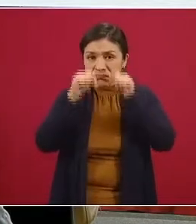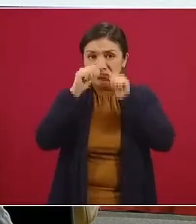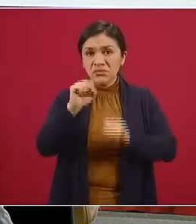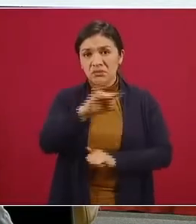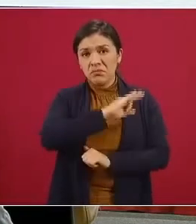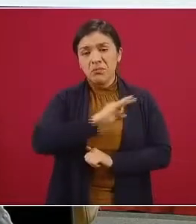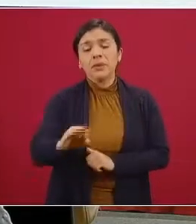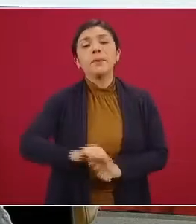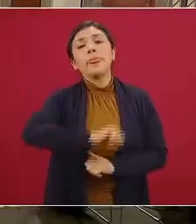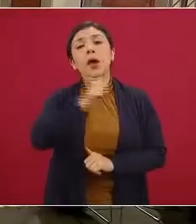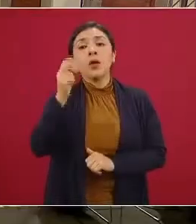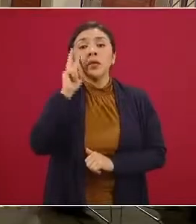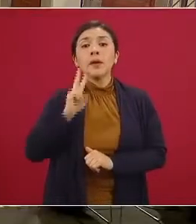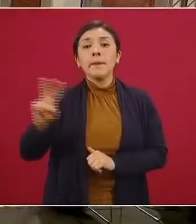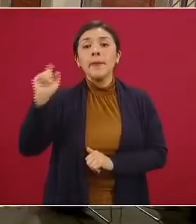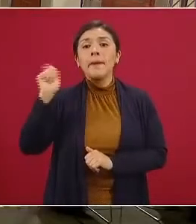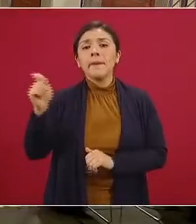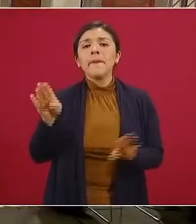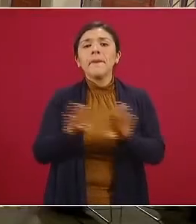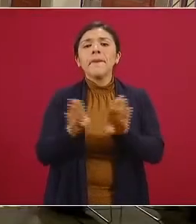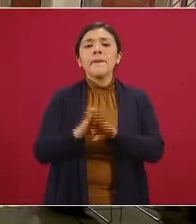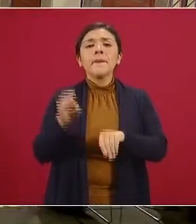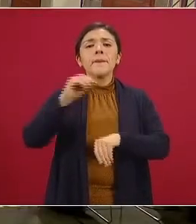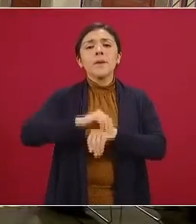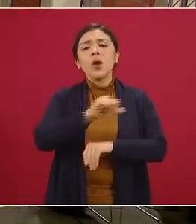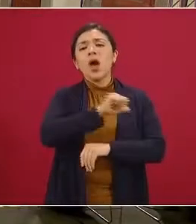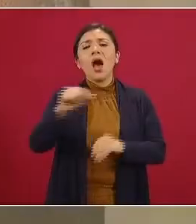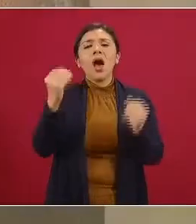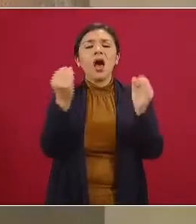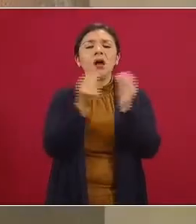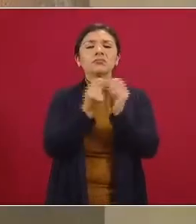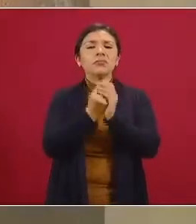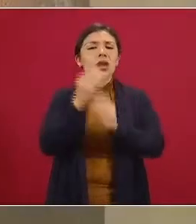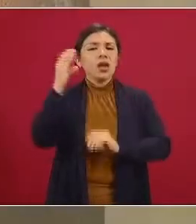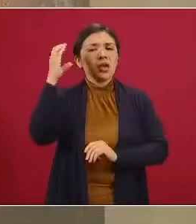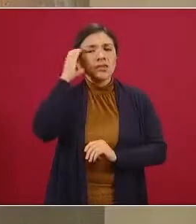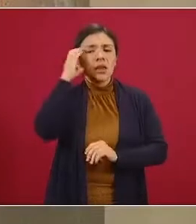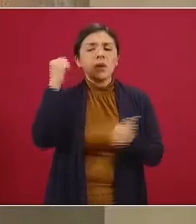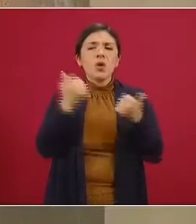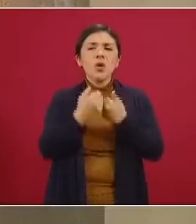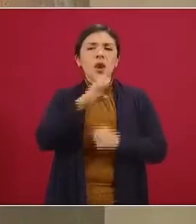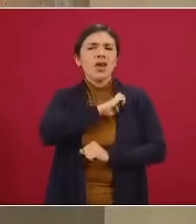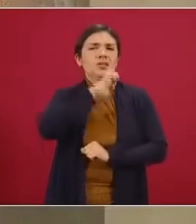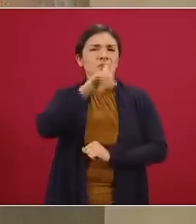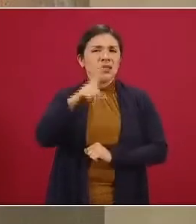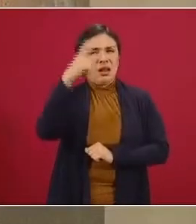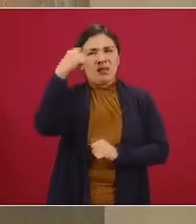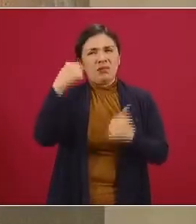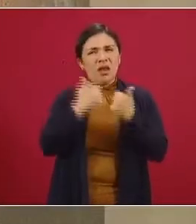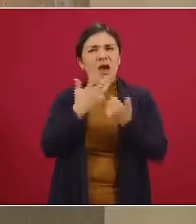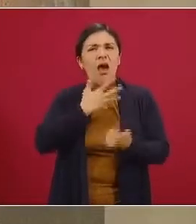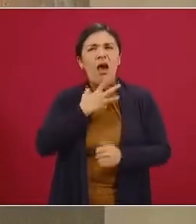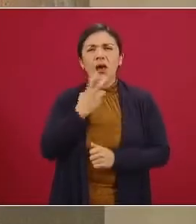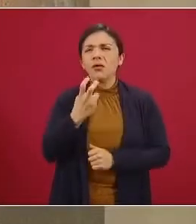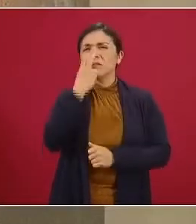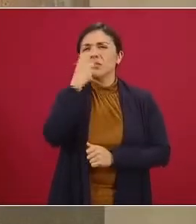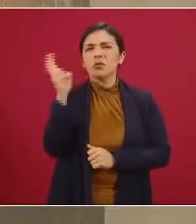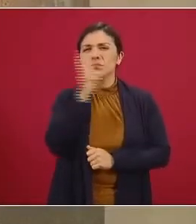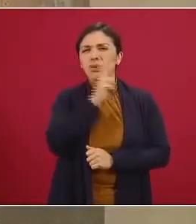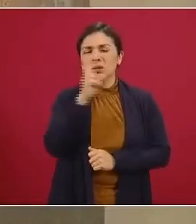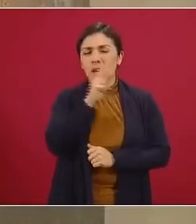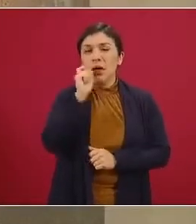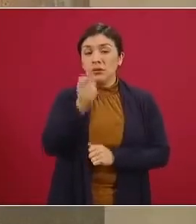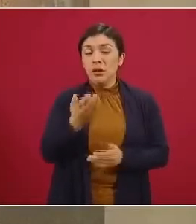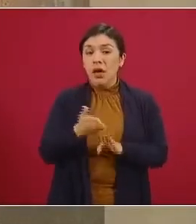siguiente diapositiva vemos el comportamiento de las camas con ventilador, tanto las que se encontraban previo a la